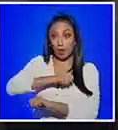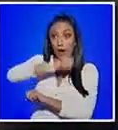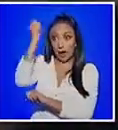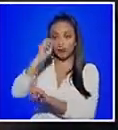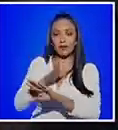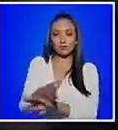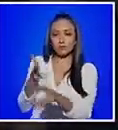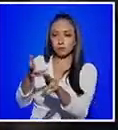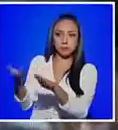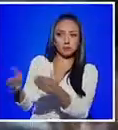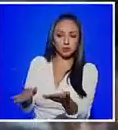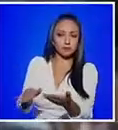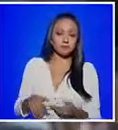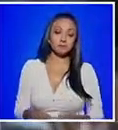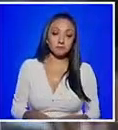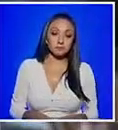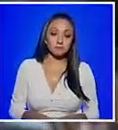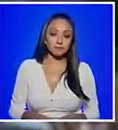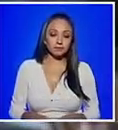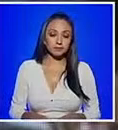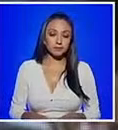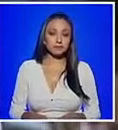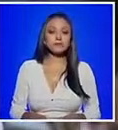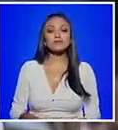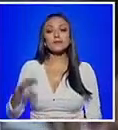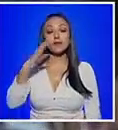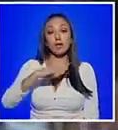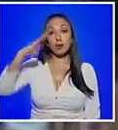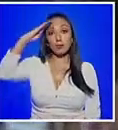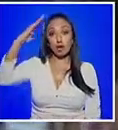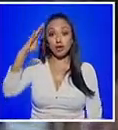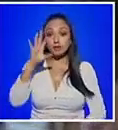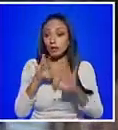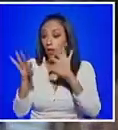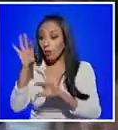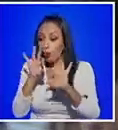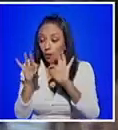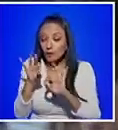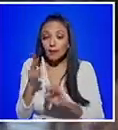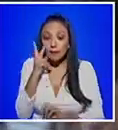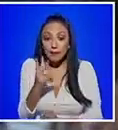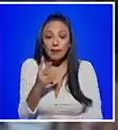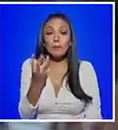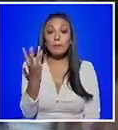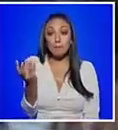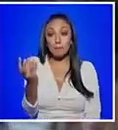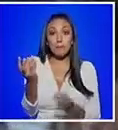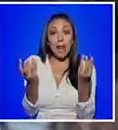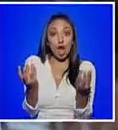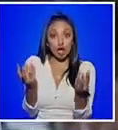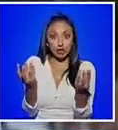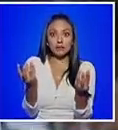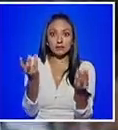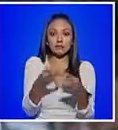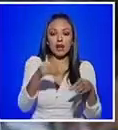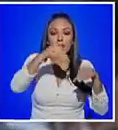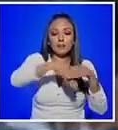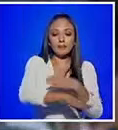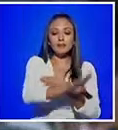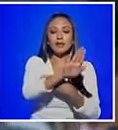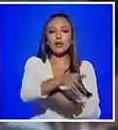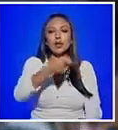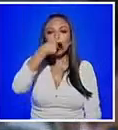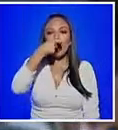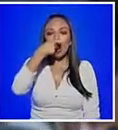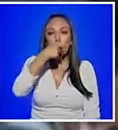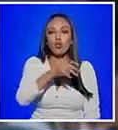competencia. Y la policía descubre que se utilizaban pelotas para meter droga a un centro de infractores de Quito, donde